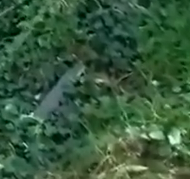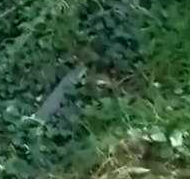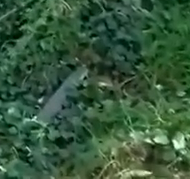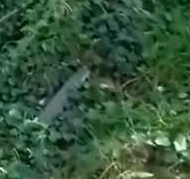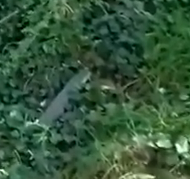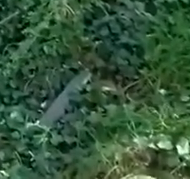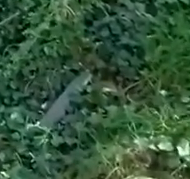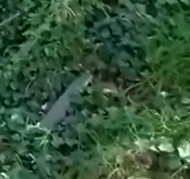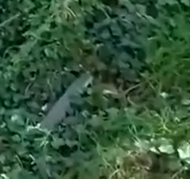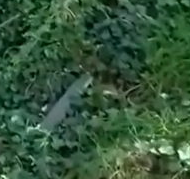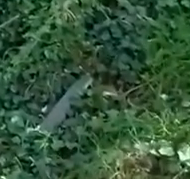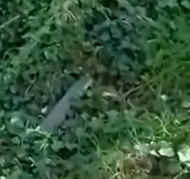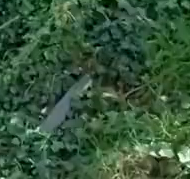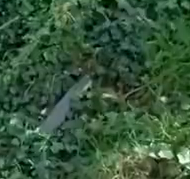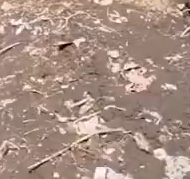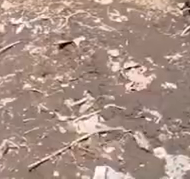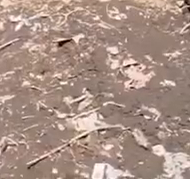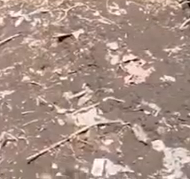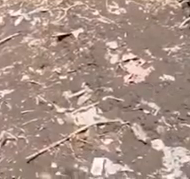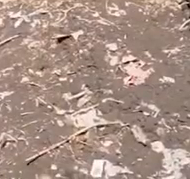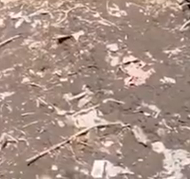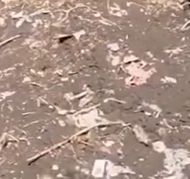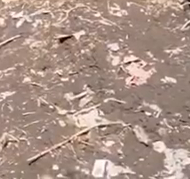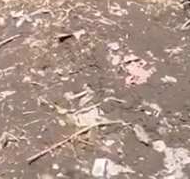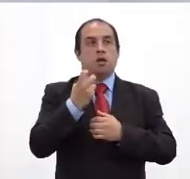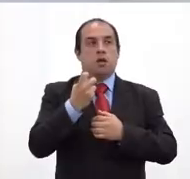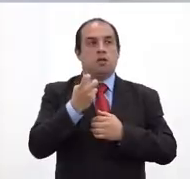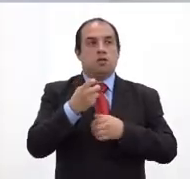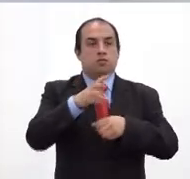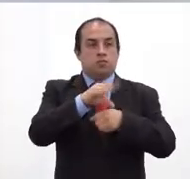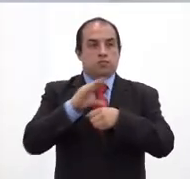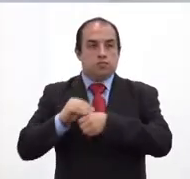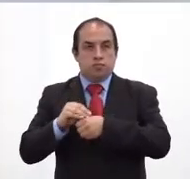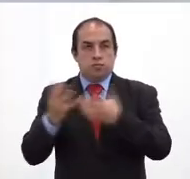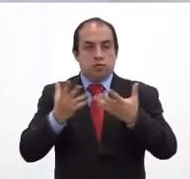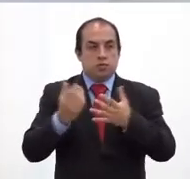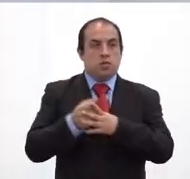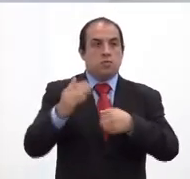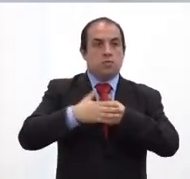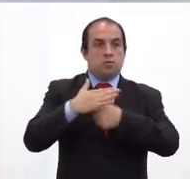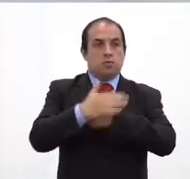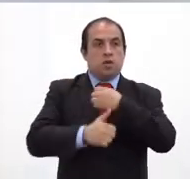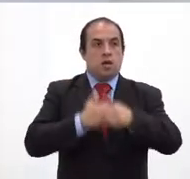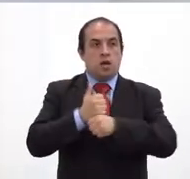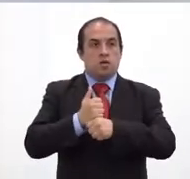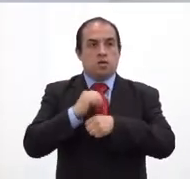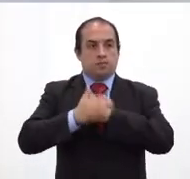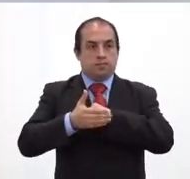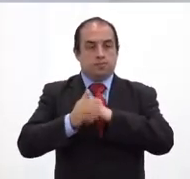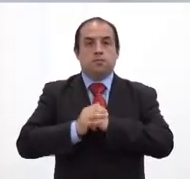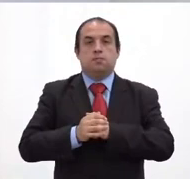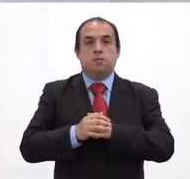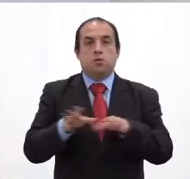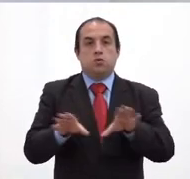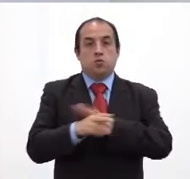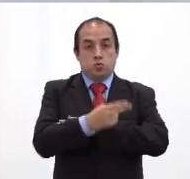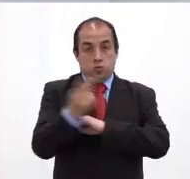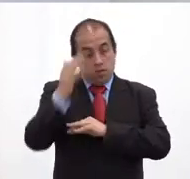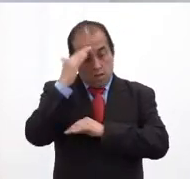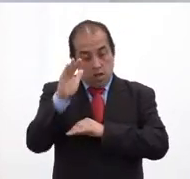la parte alta hasta la parte baja. Este año inicia el rescate y el próximo año le vamos a dar continuidad. Como saben, son